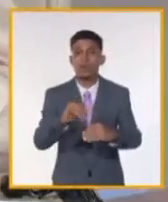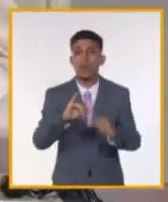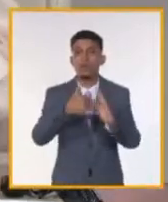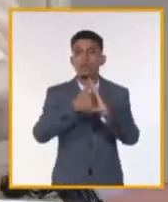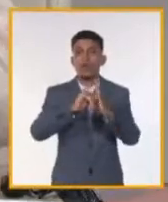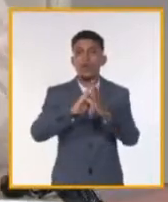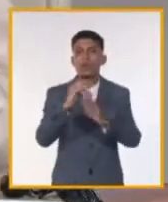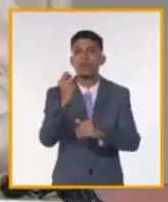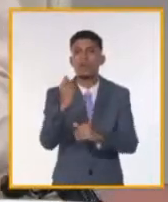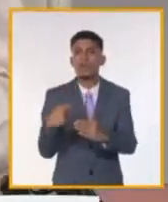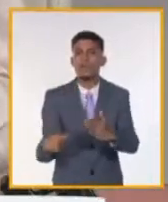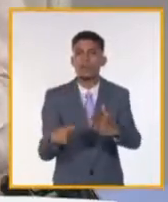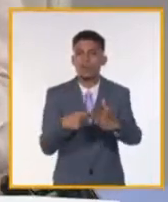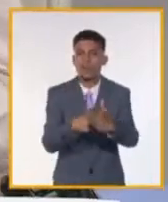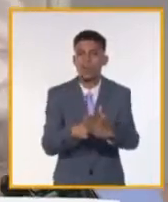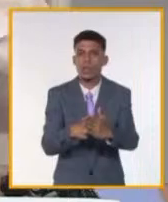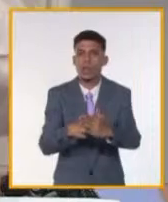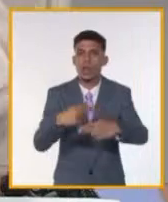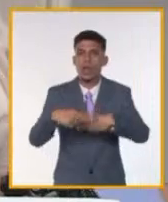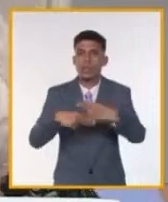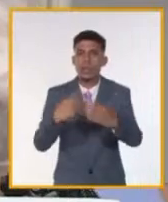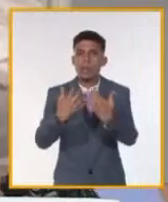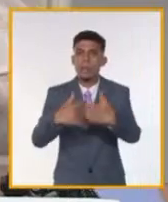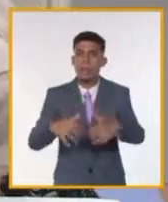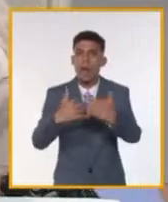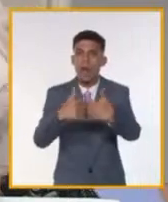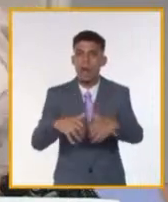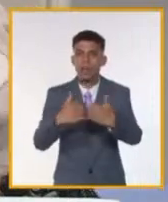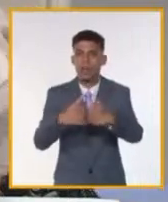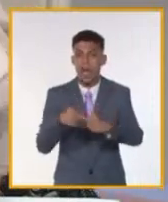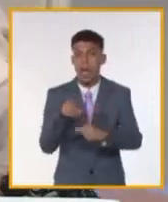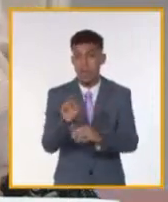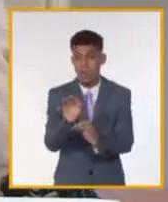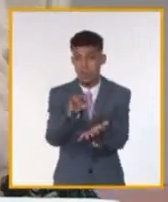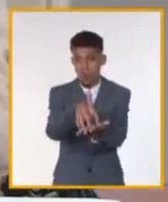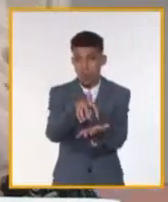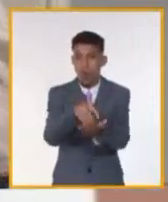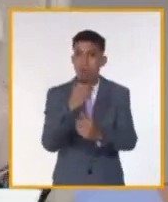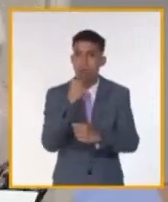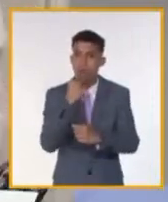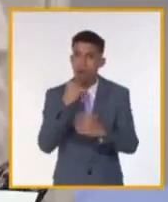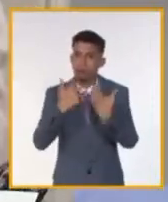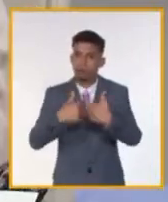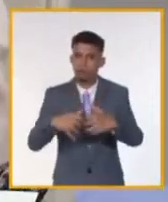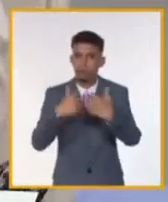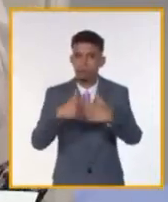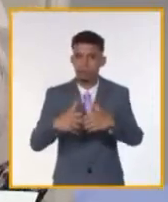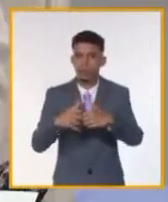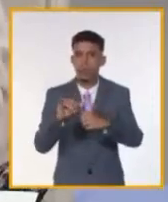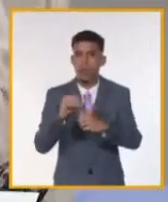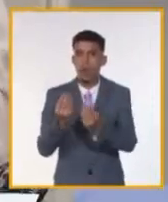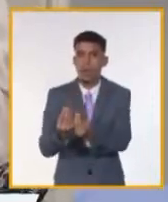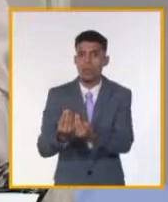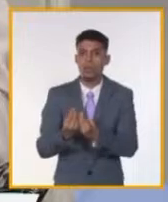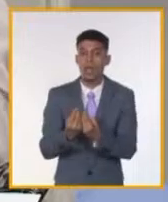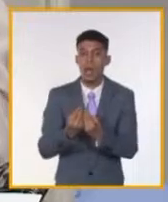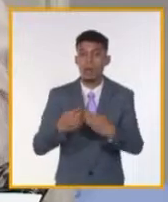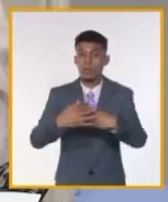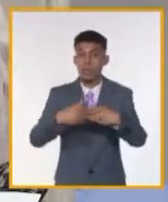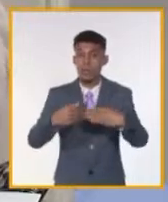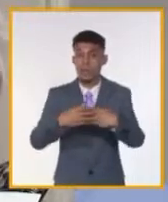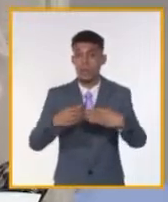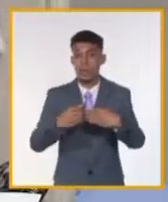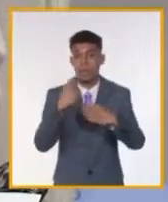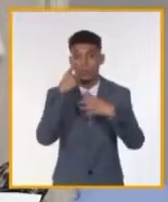de beneficios minerales que nos va a permitir explotar mucho más y generar mucho más ingresos en divisa para nuestro país. El total de los ingresos